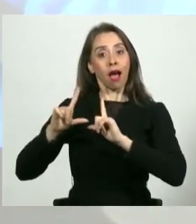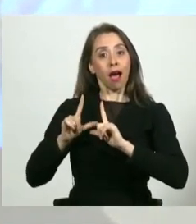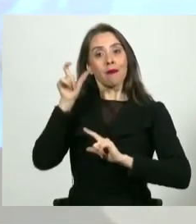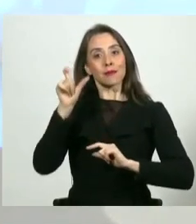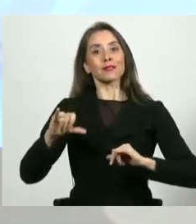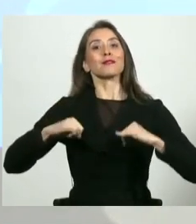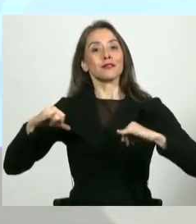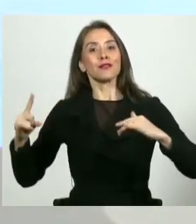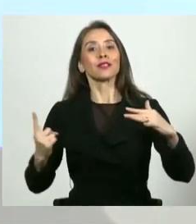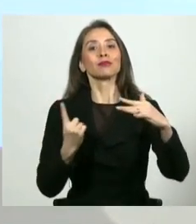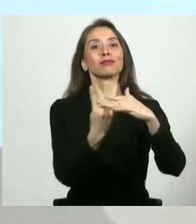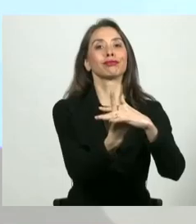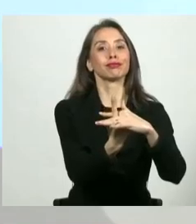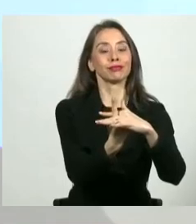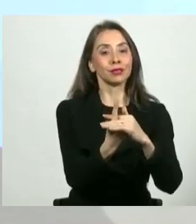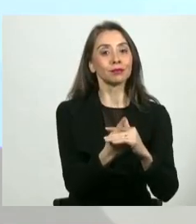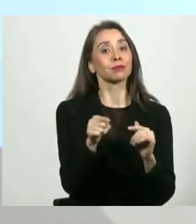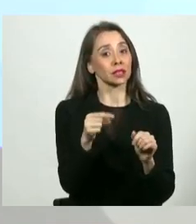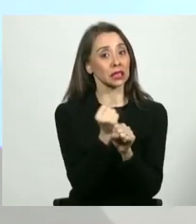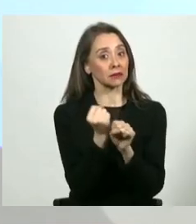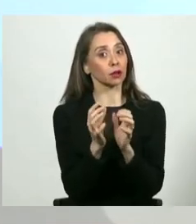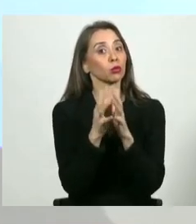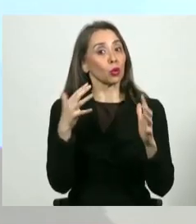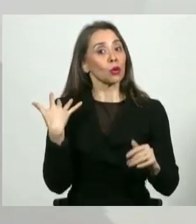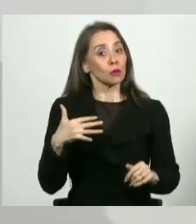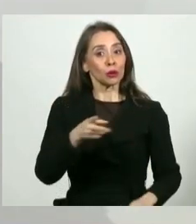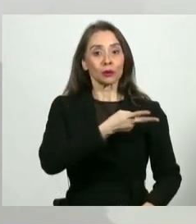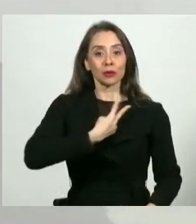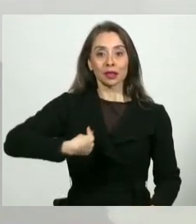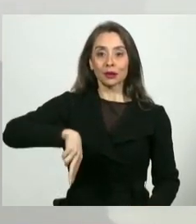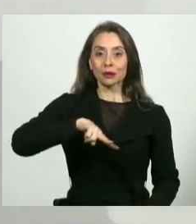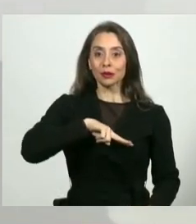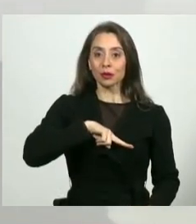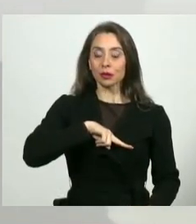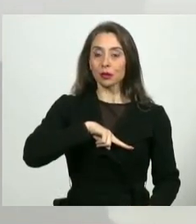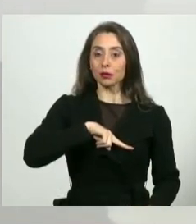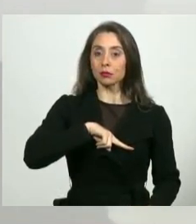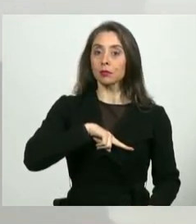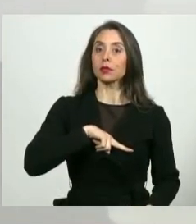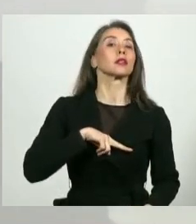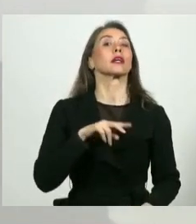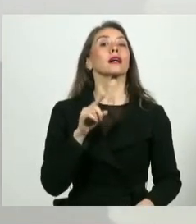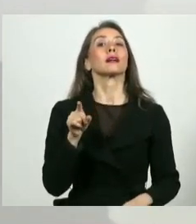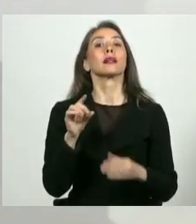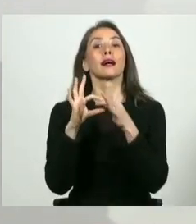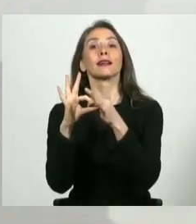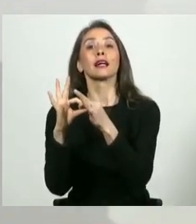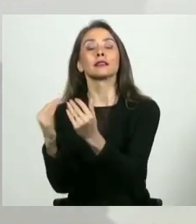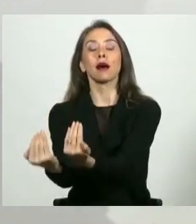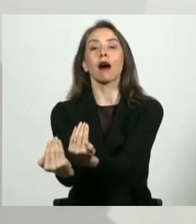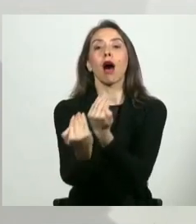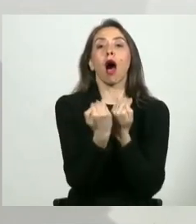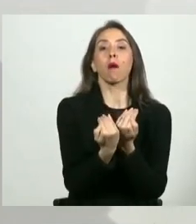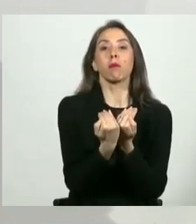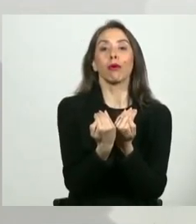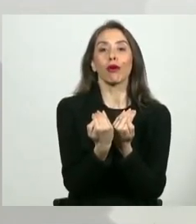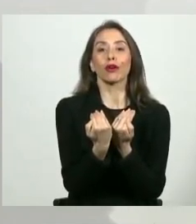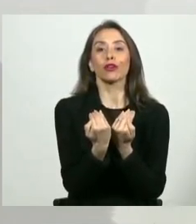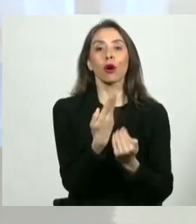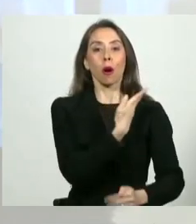jóvenes. Toda esta tarea de enorme significado para todos nosotros no ha sido posible sin el apoyo permanente de